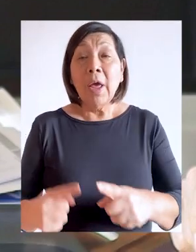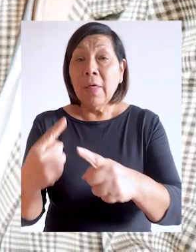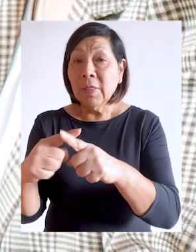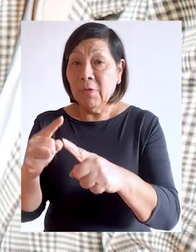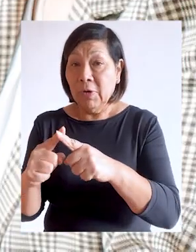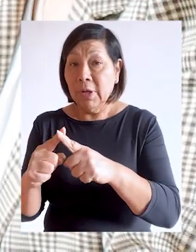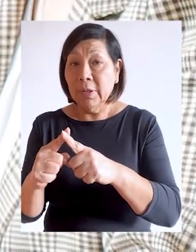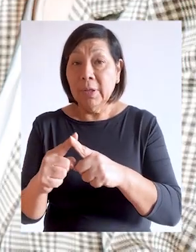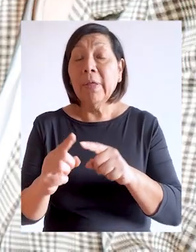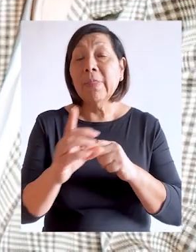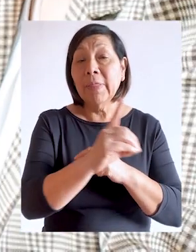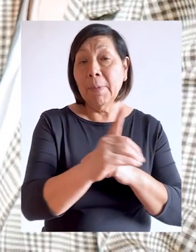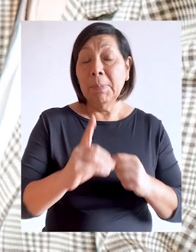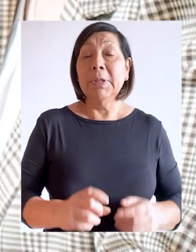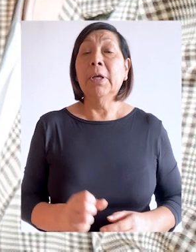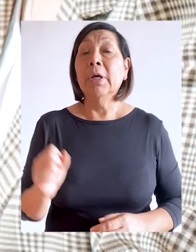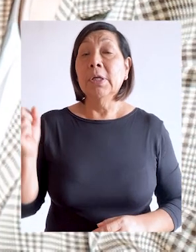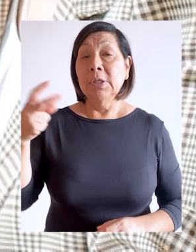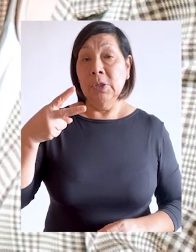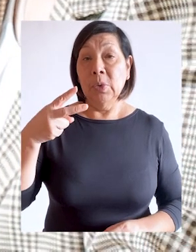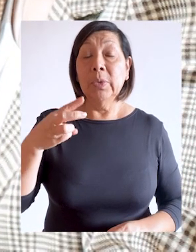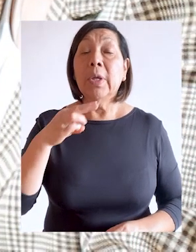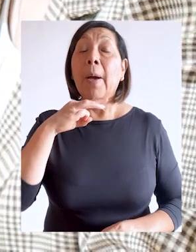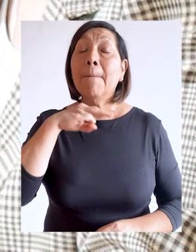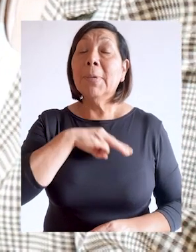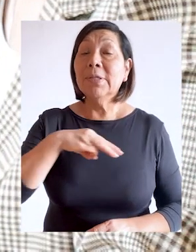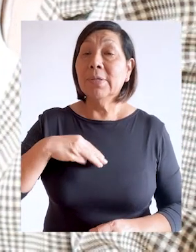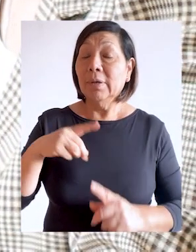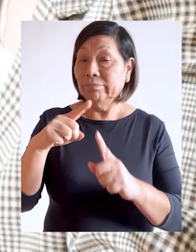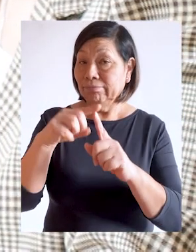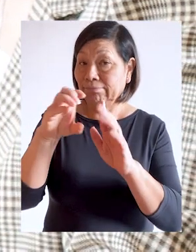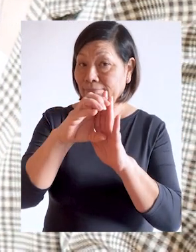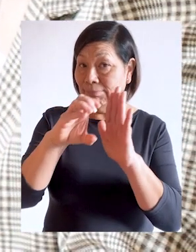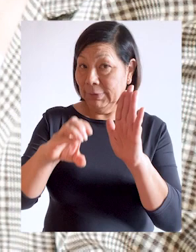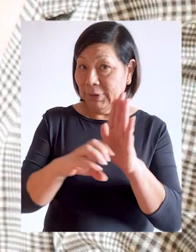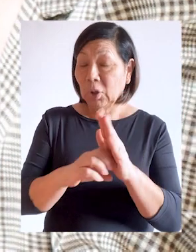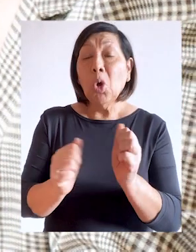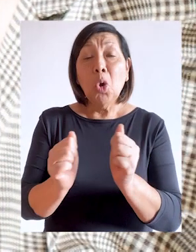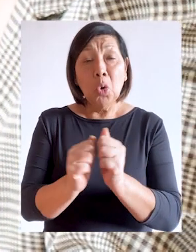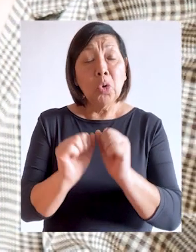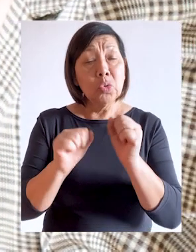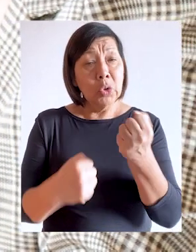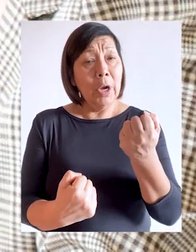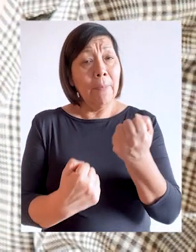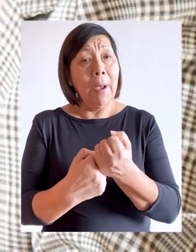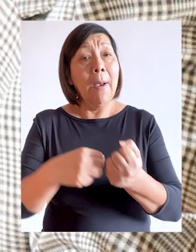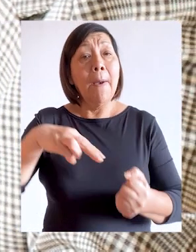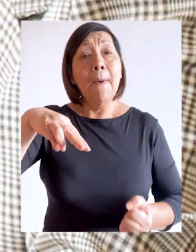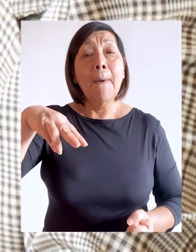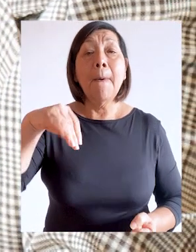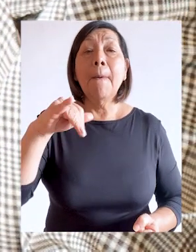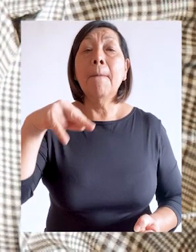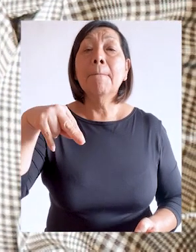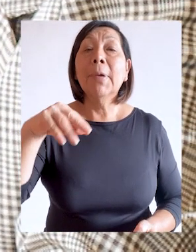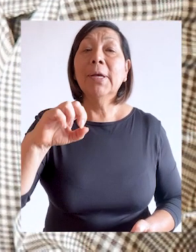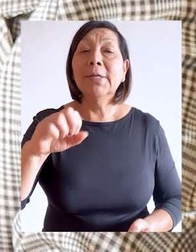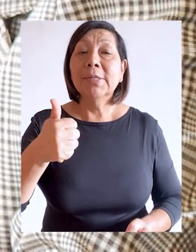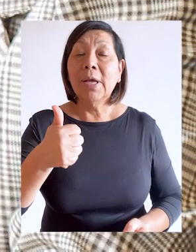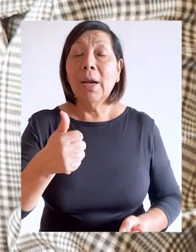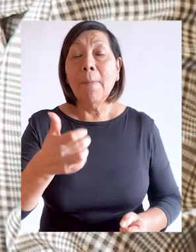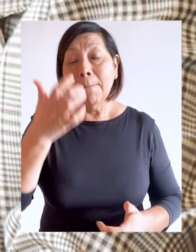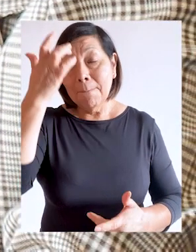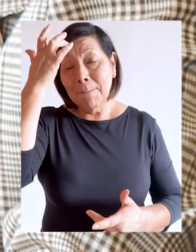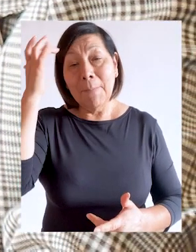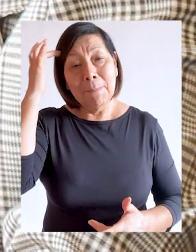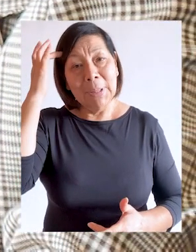país. La vicepresidenta del tribunal comentó sobre la necesidad de contar con el apoyo del MINSA para mejorar la atención de la salud mental y